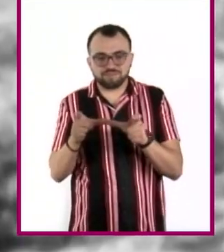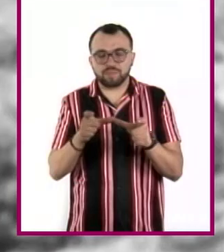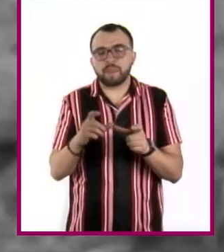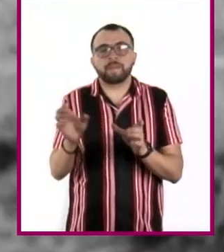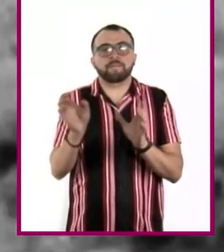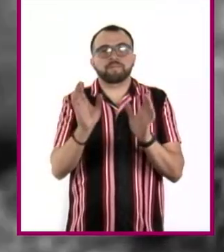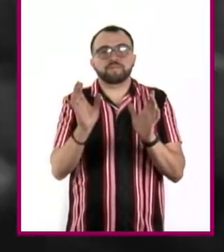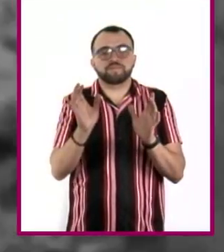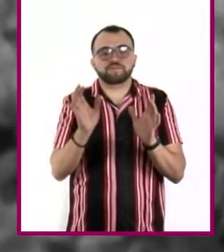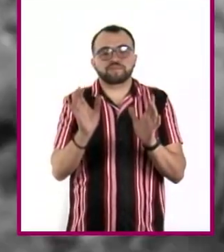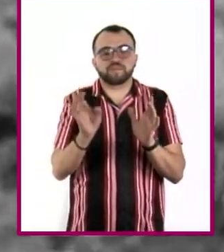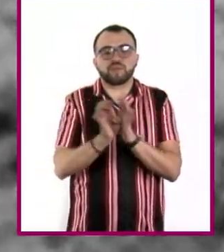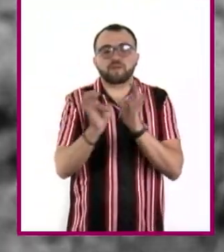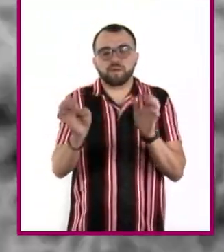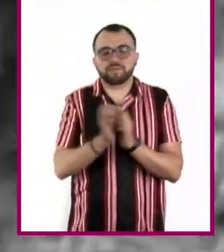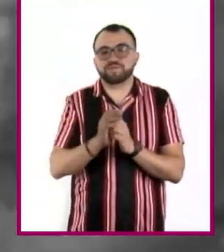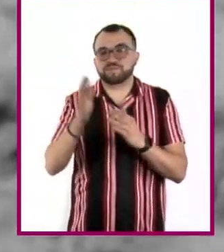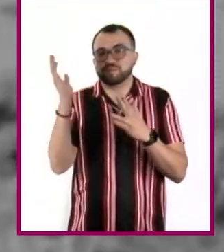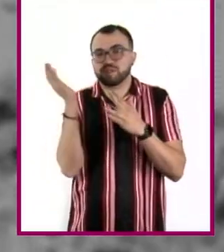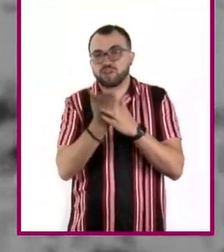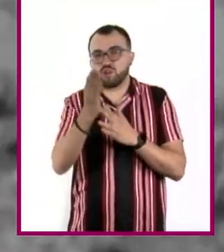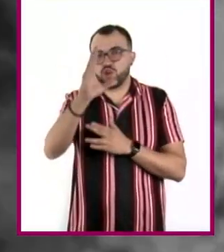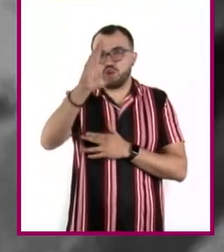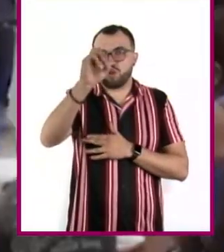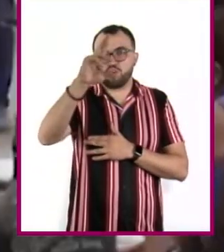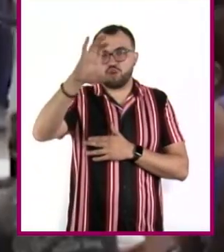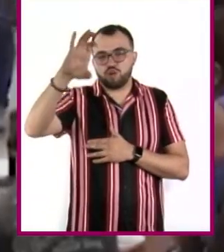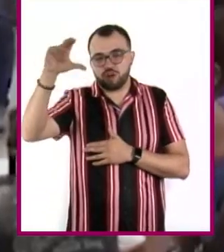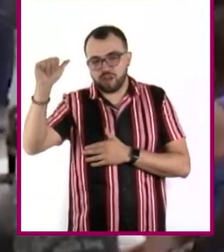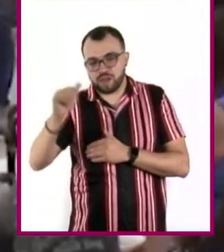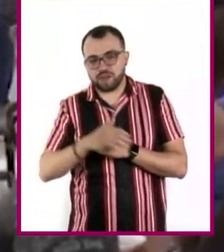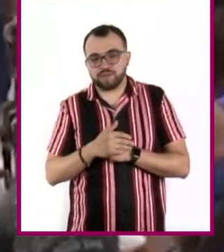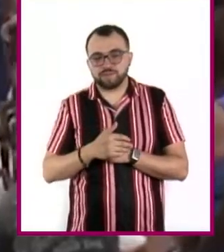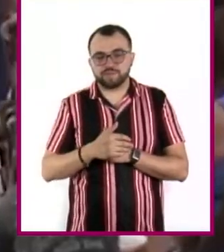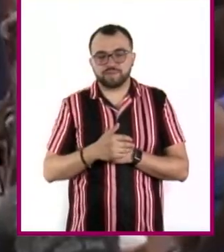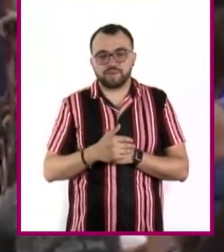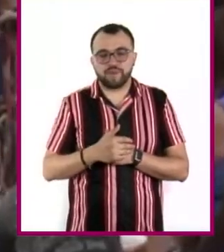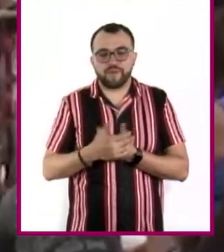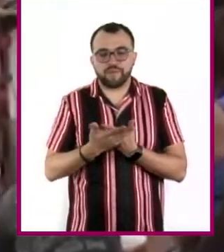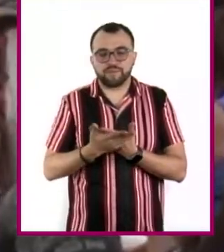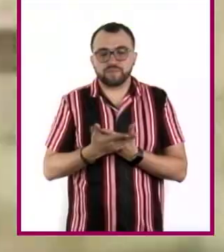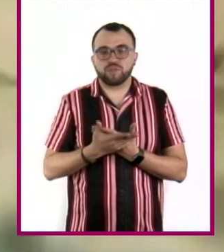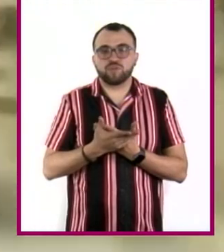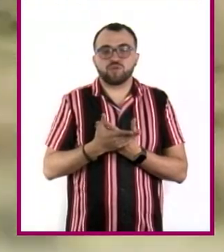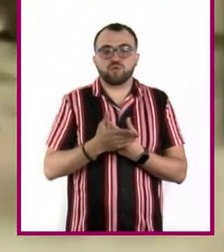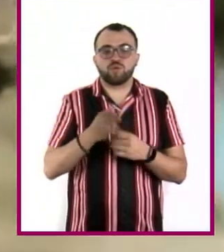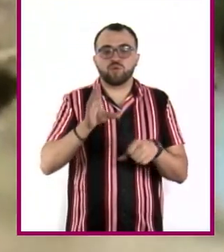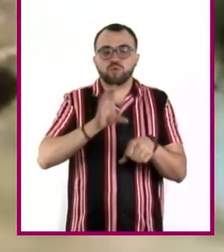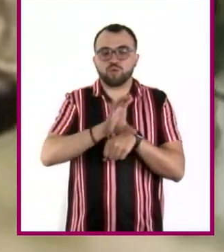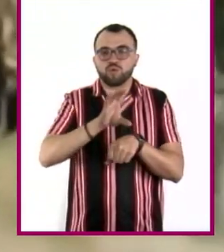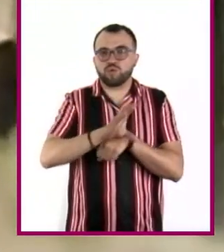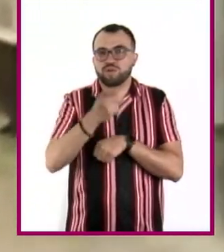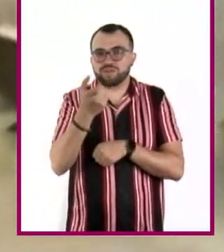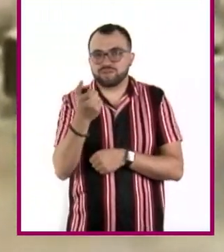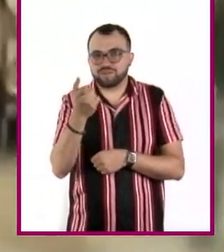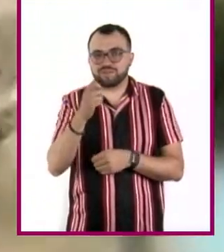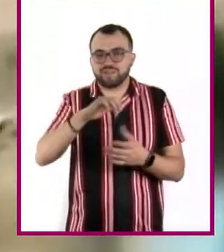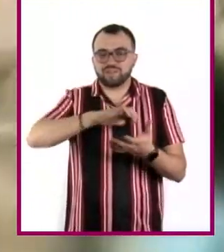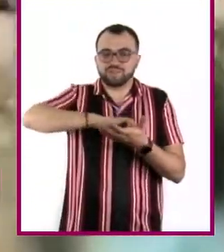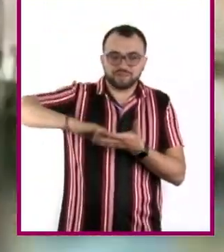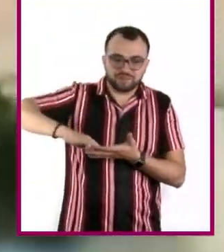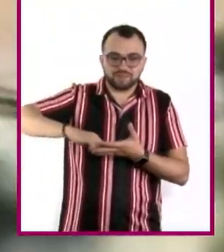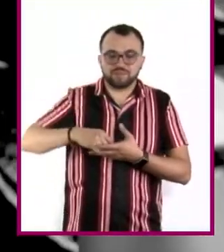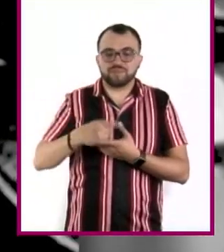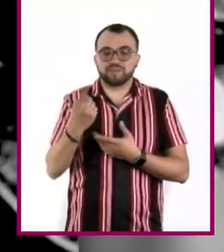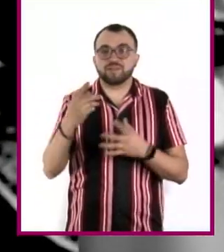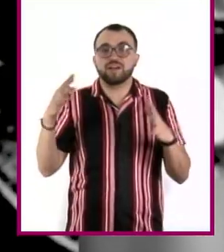ejemplo, la división de Corea en el paralelo 38, el bloqueo económico a Cuba, la guerra de Vietnam o de